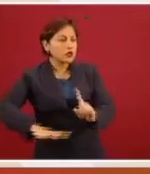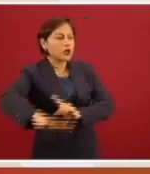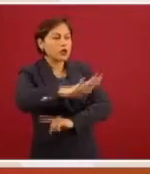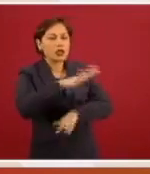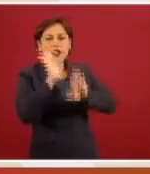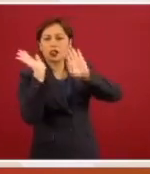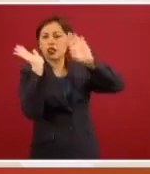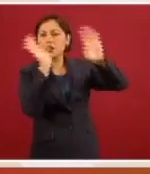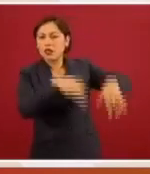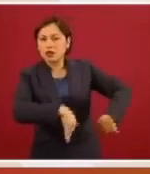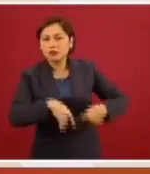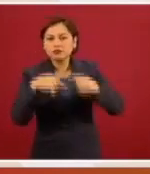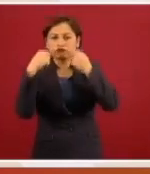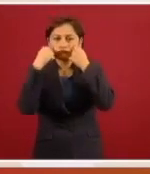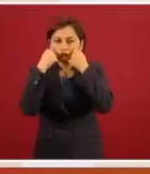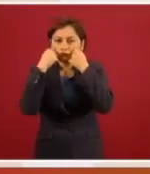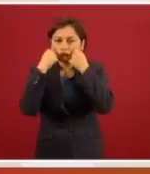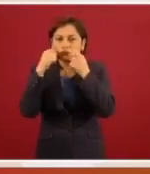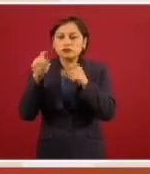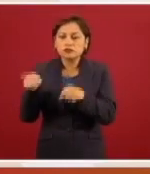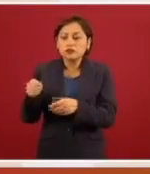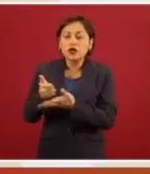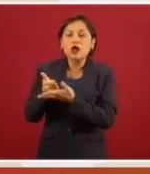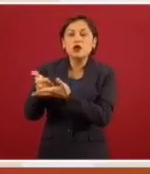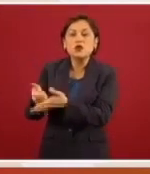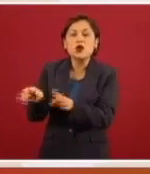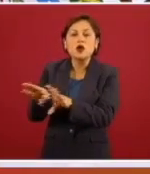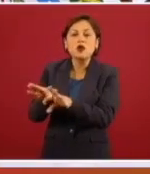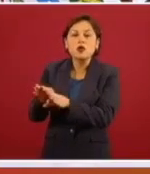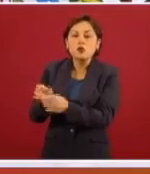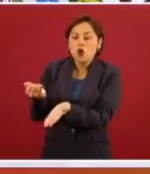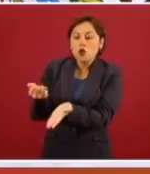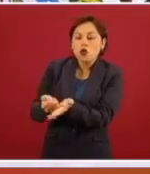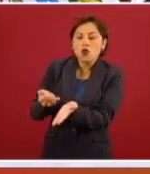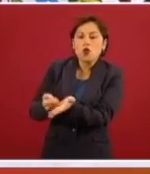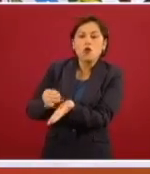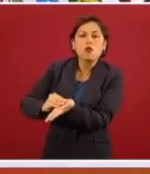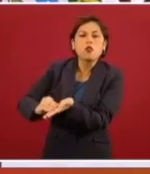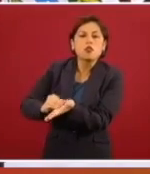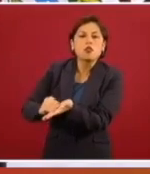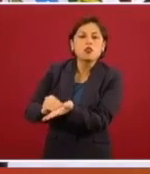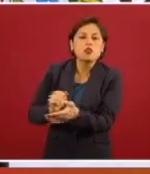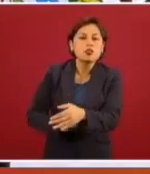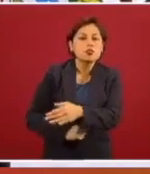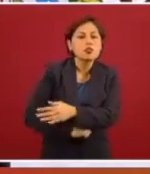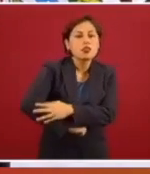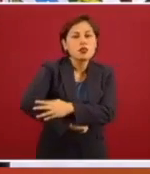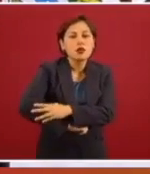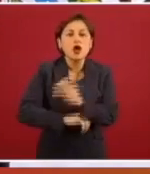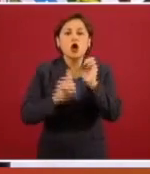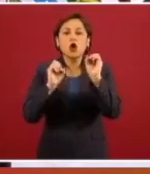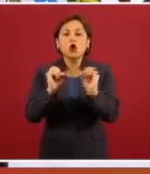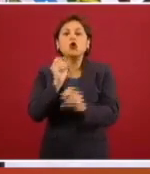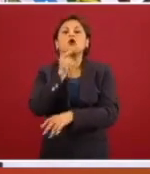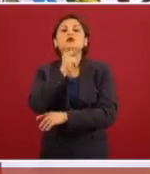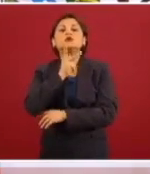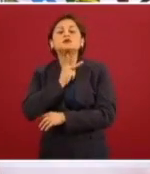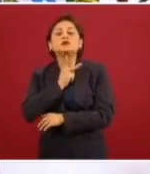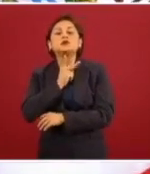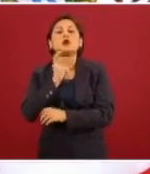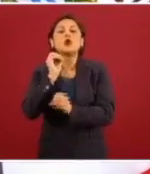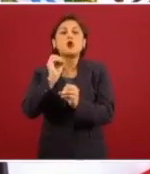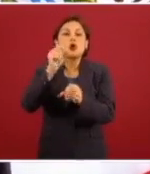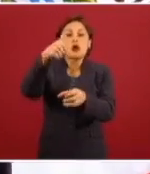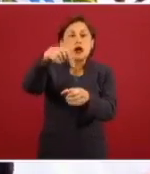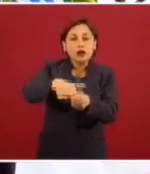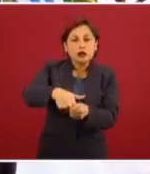establecer privilegios fiscales, aumentar precios de combustibles y de los servicios públicos,